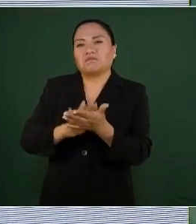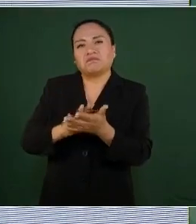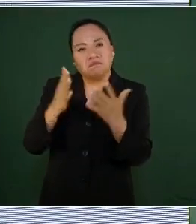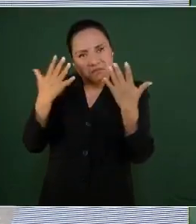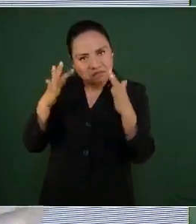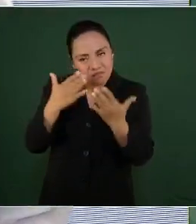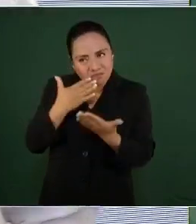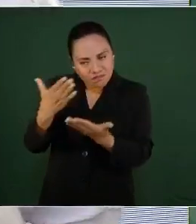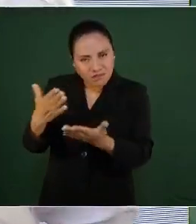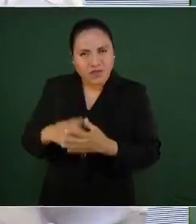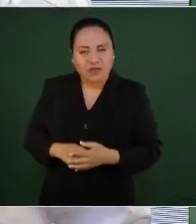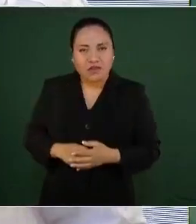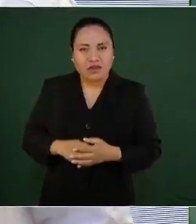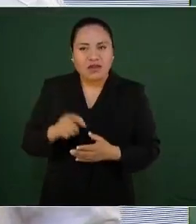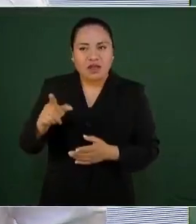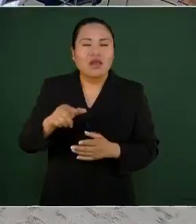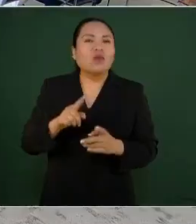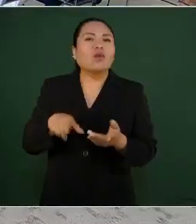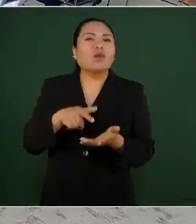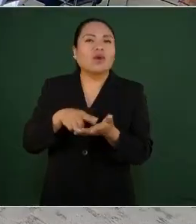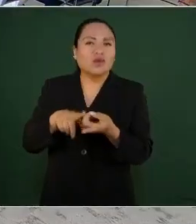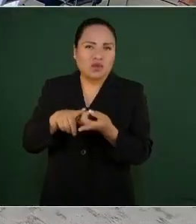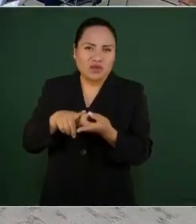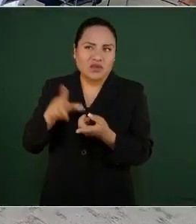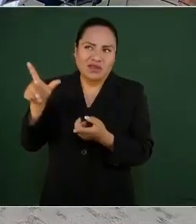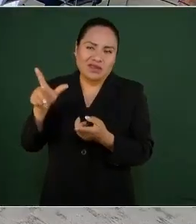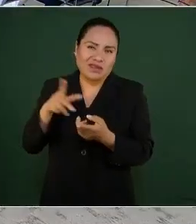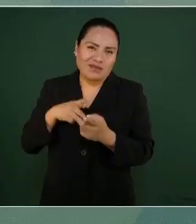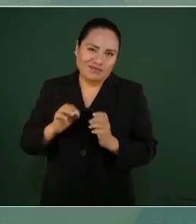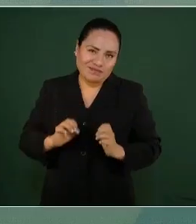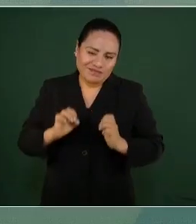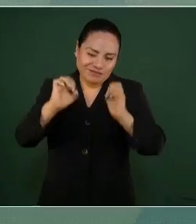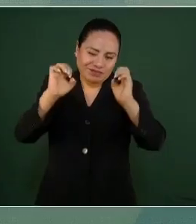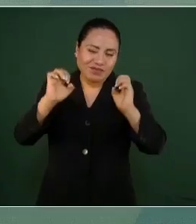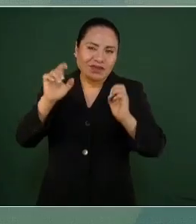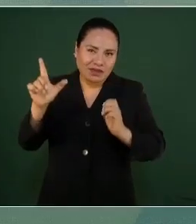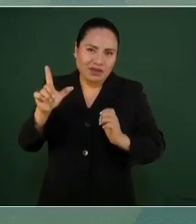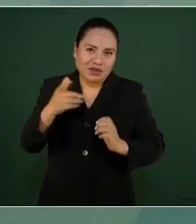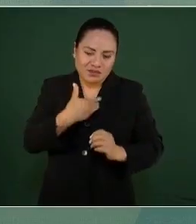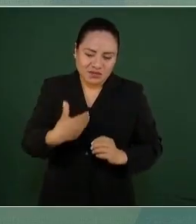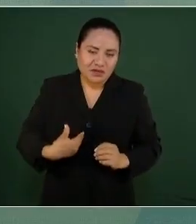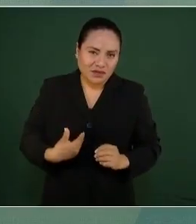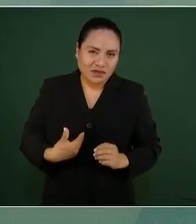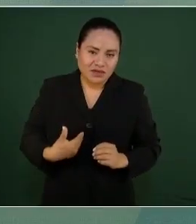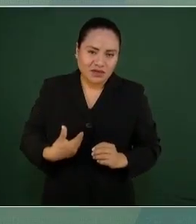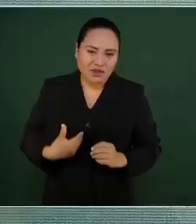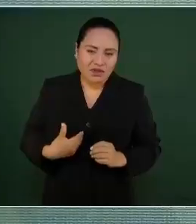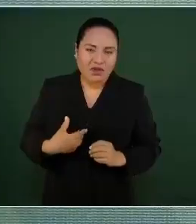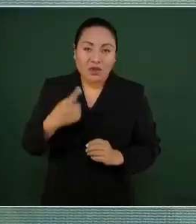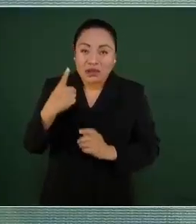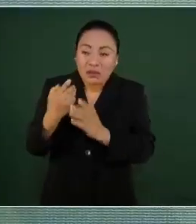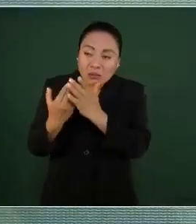No va a ser una mañanera, va a ser una semana de mañanera,